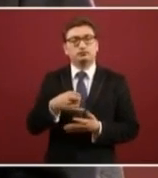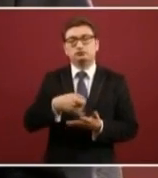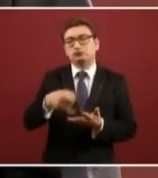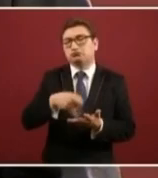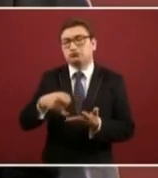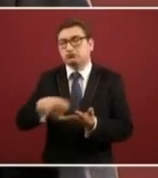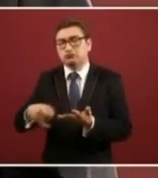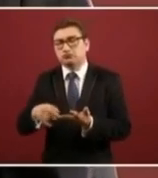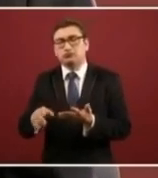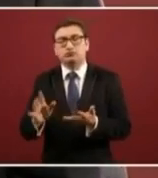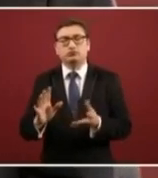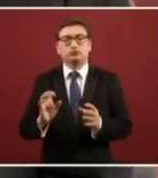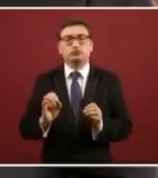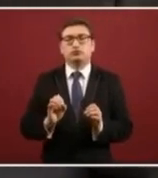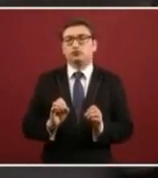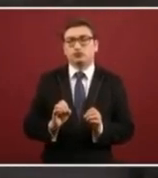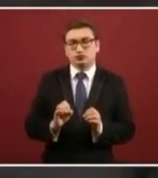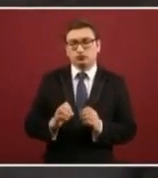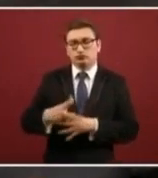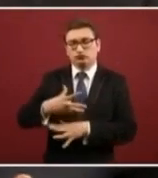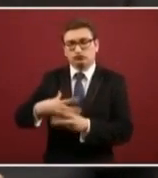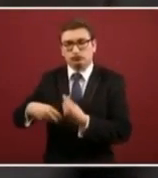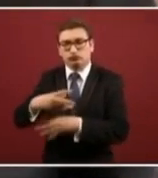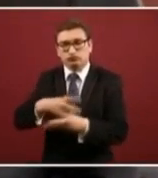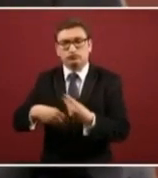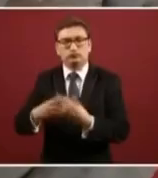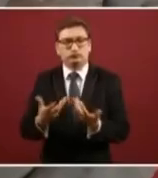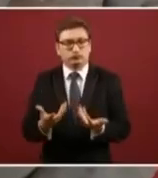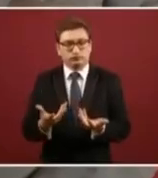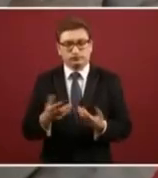siembren o produzcan